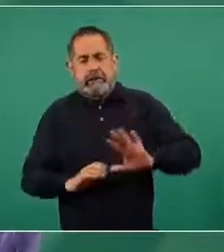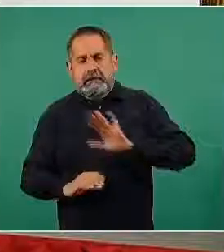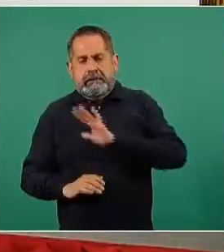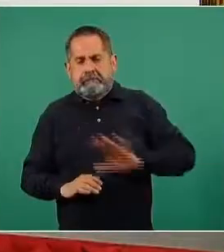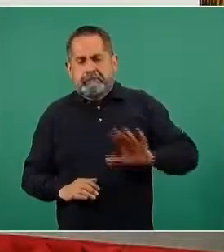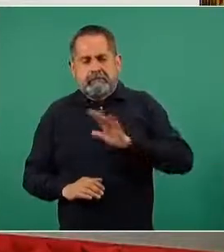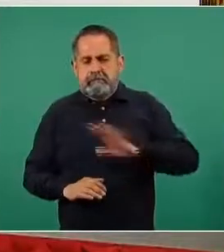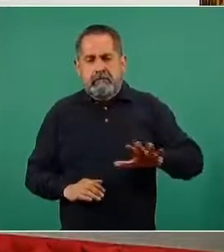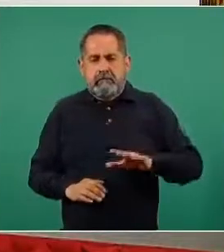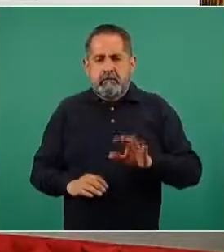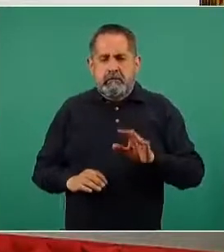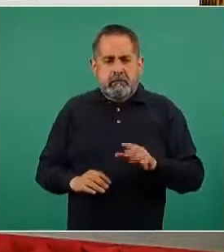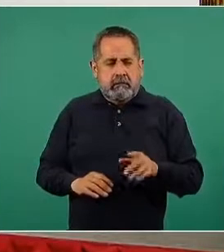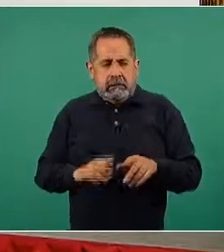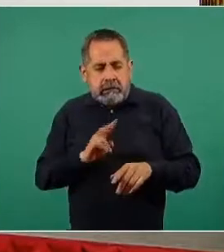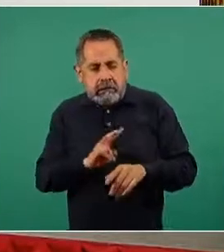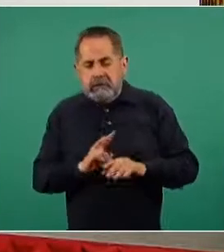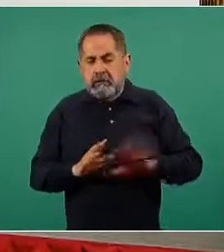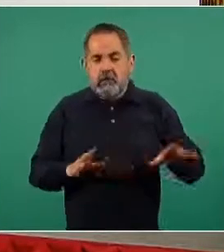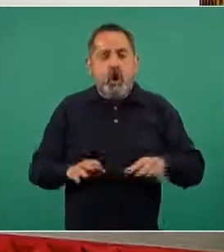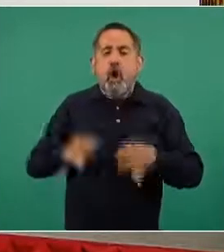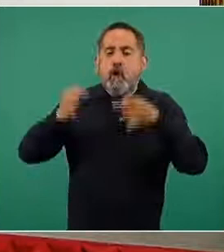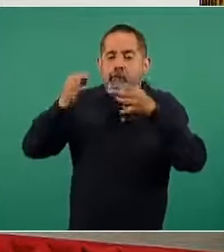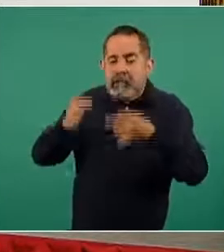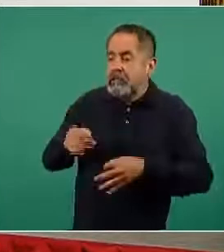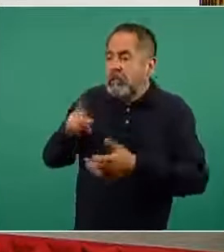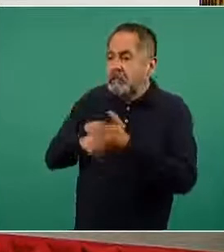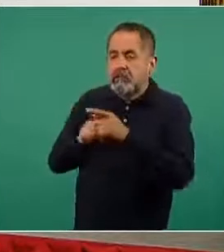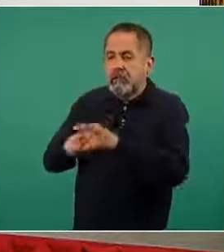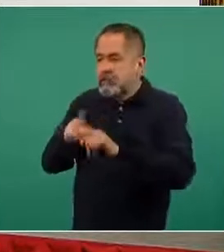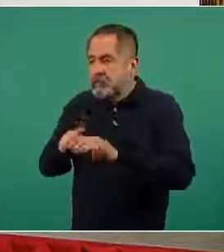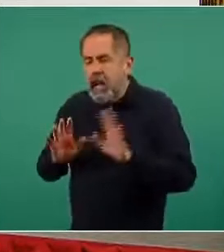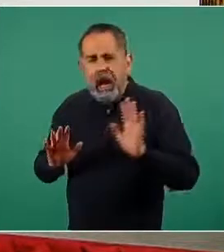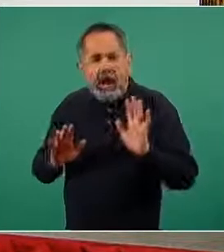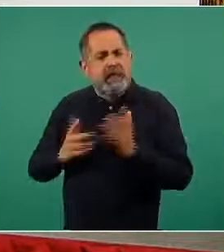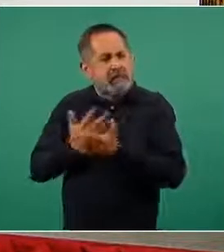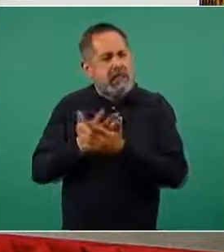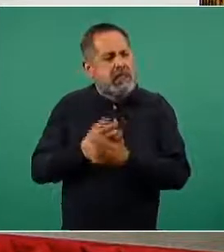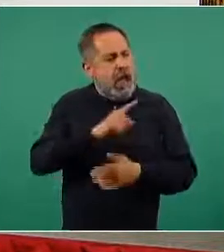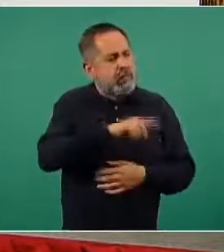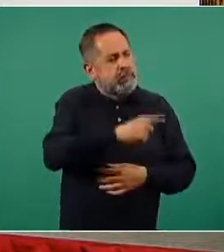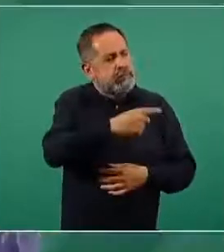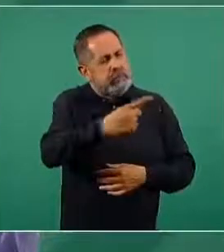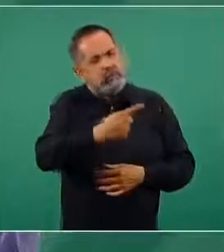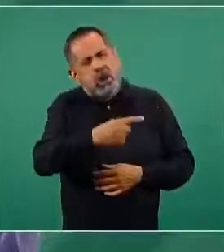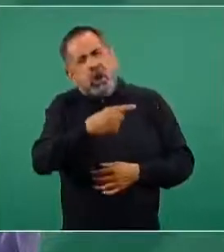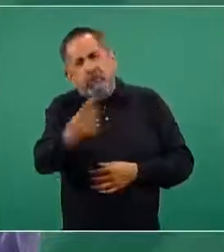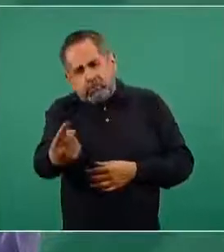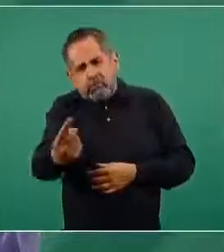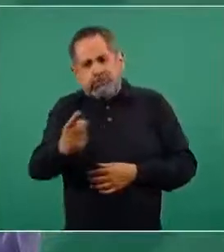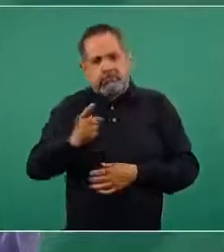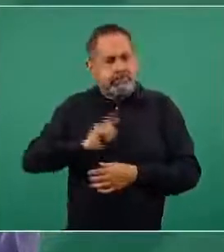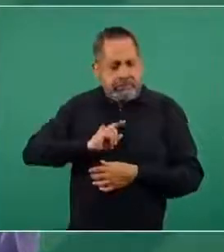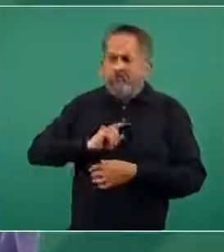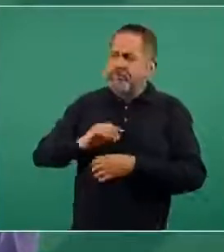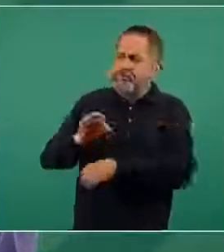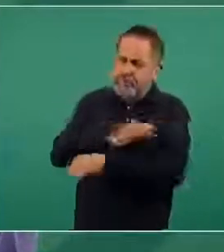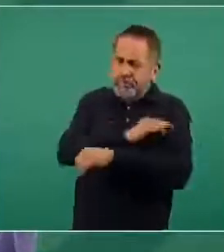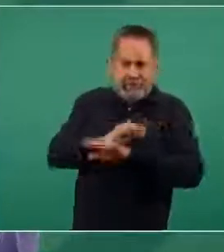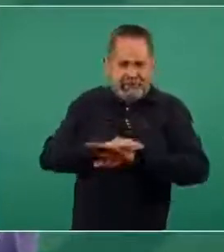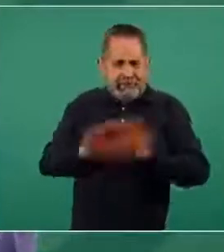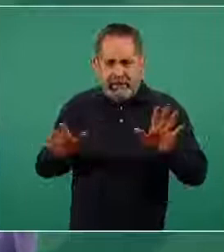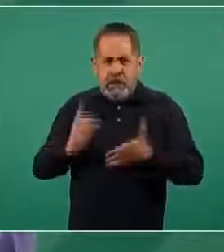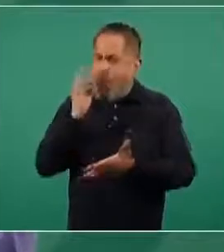información creíble, información de fuentes oficiales, y en su momento llegará a su acceso la vacuna en